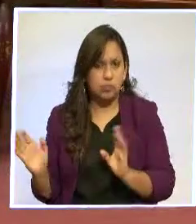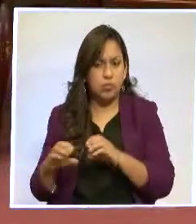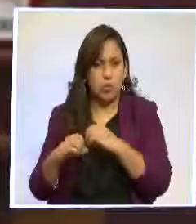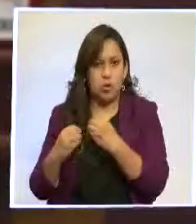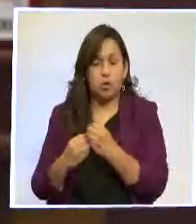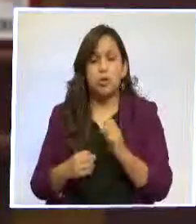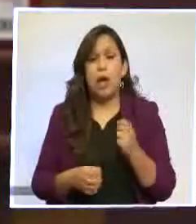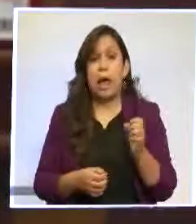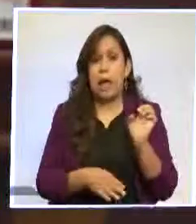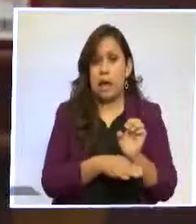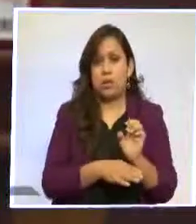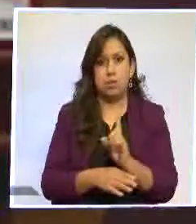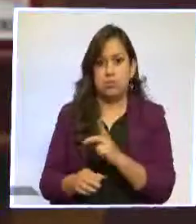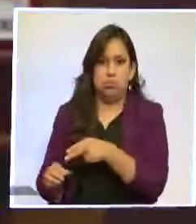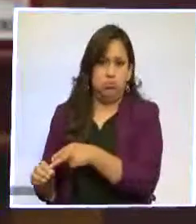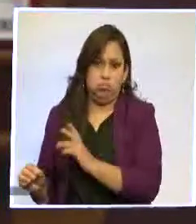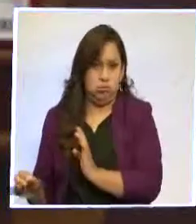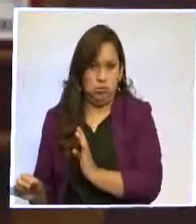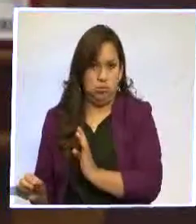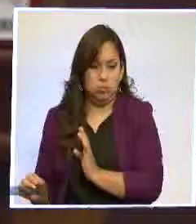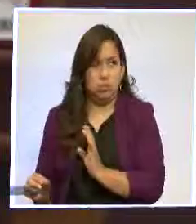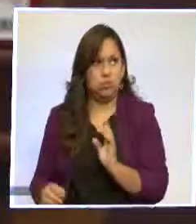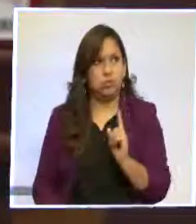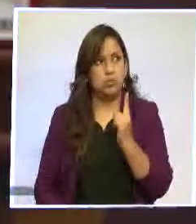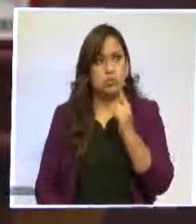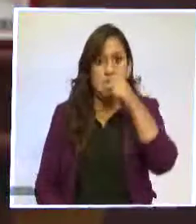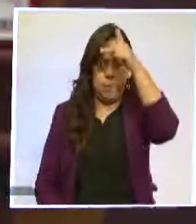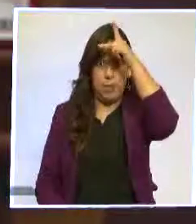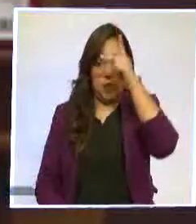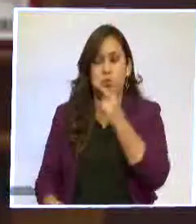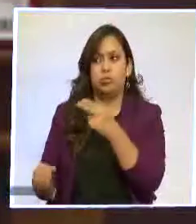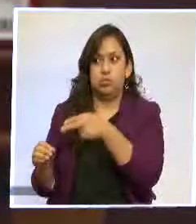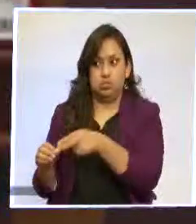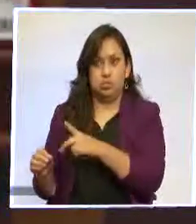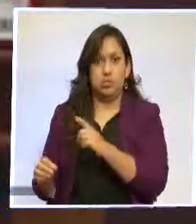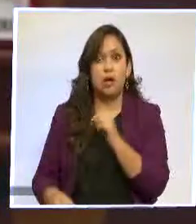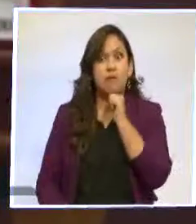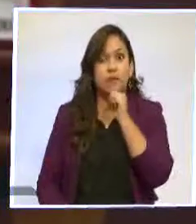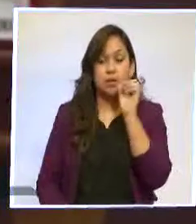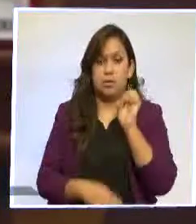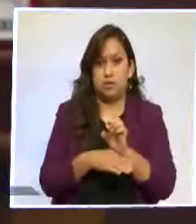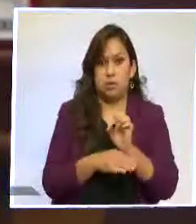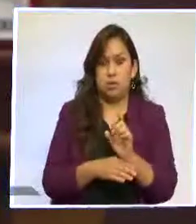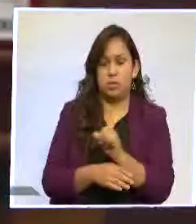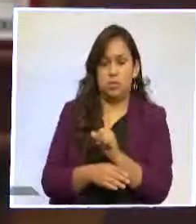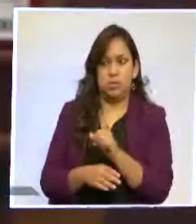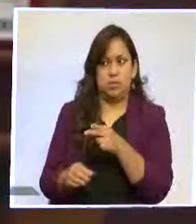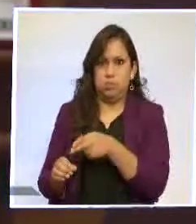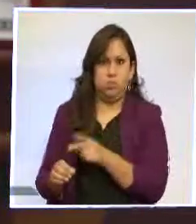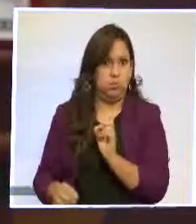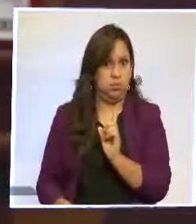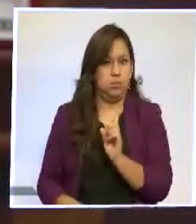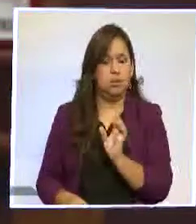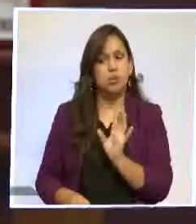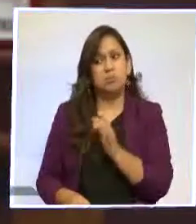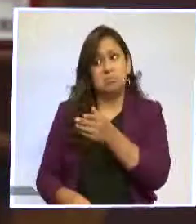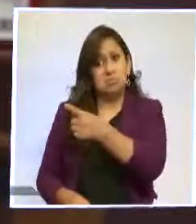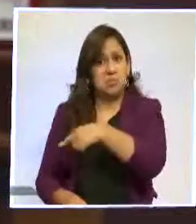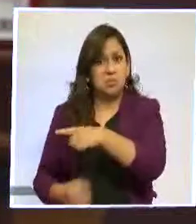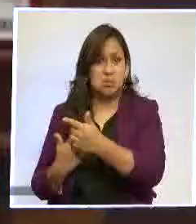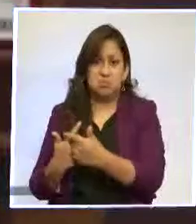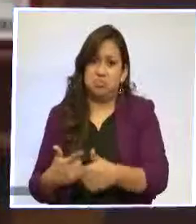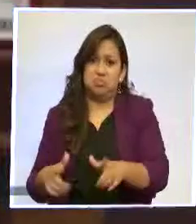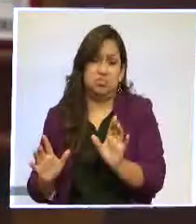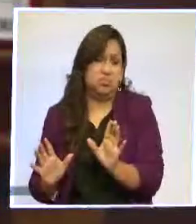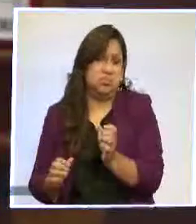Ecuador. Hay una visión mucho solo más... Está Perú, me olvidaba. Sí, solamente falta Ecuador ahí. Una visión mucho más aperturista, liberalizante, que se basa en